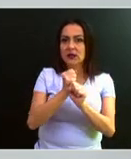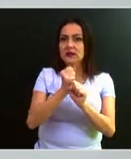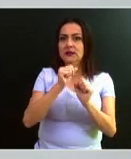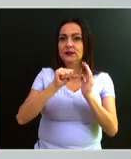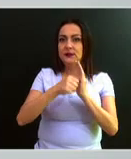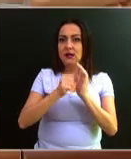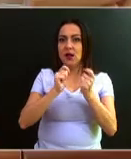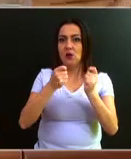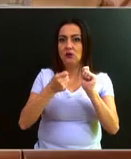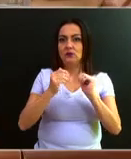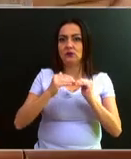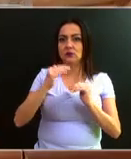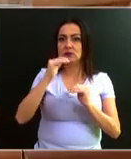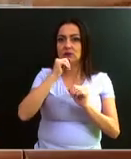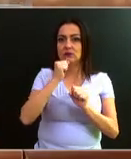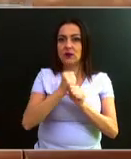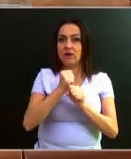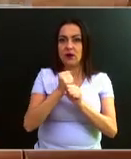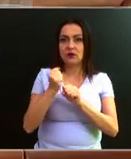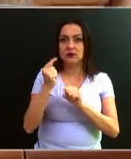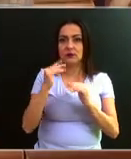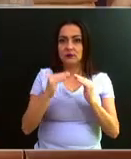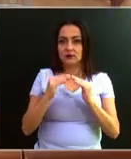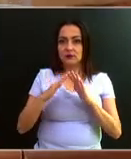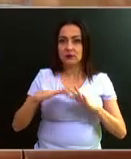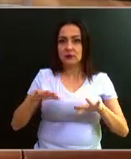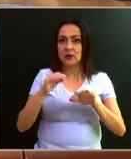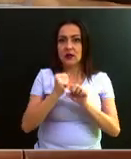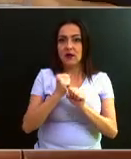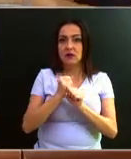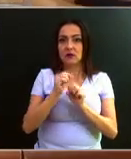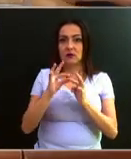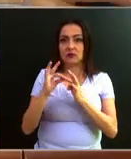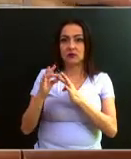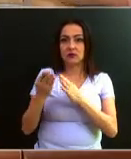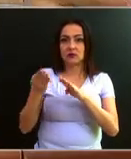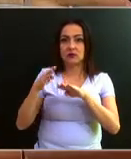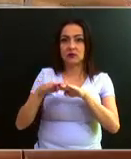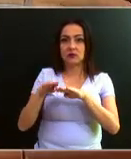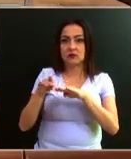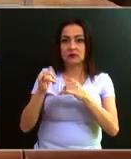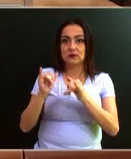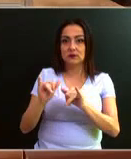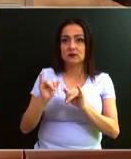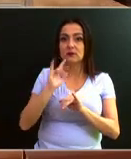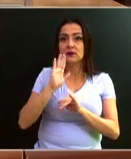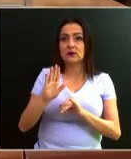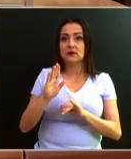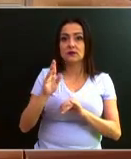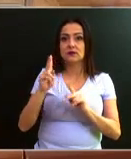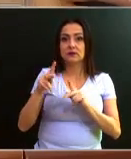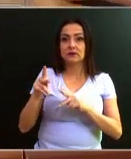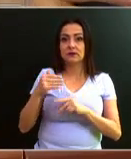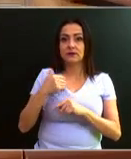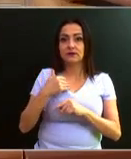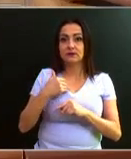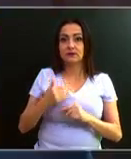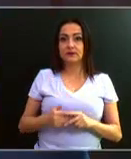de un ajuste mayor para el trabajo doméstico y trabajos especializados genéricos. Son personas que